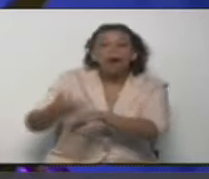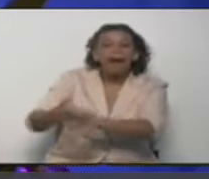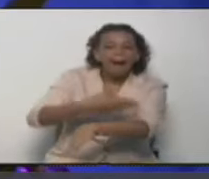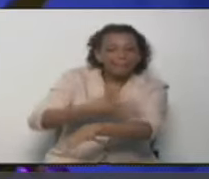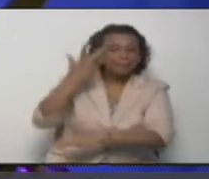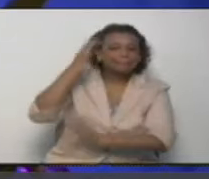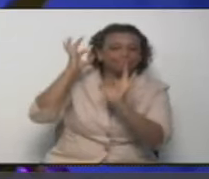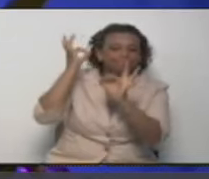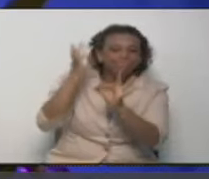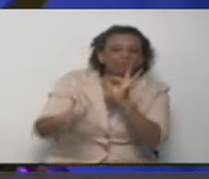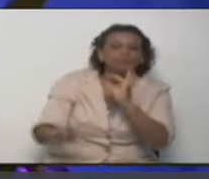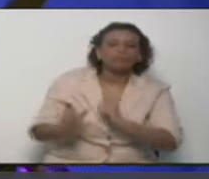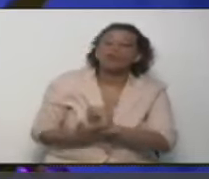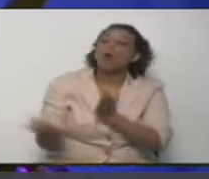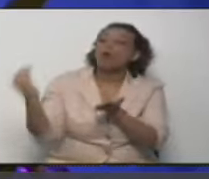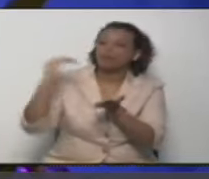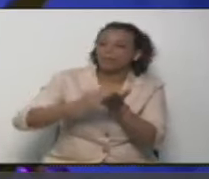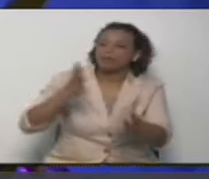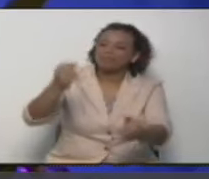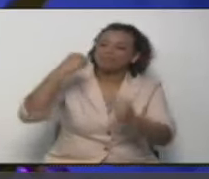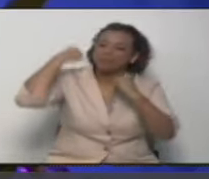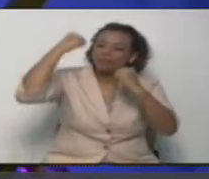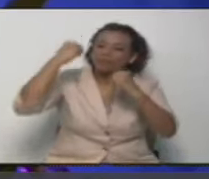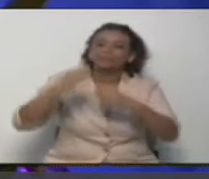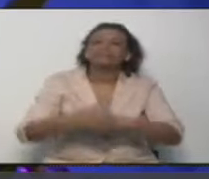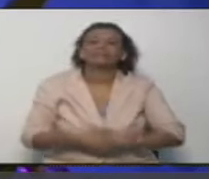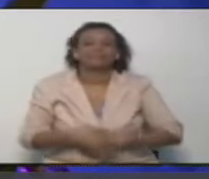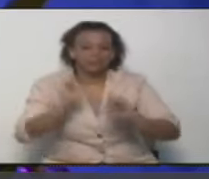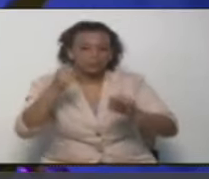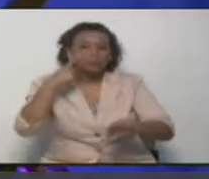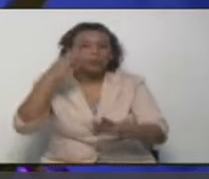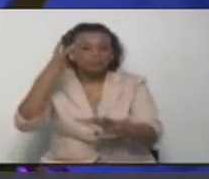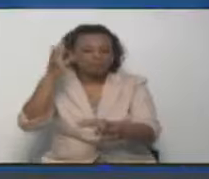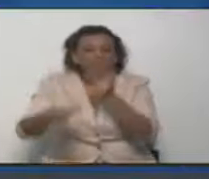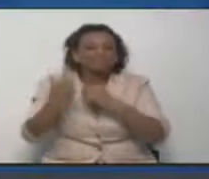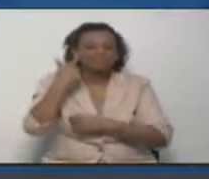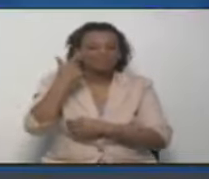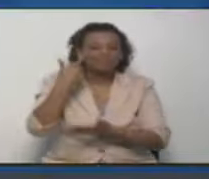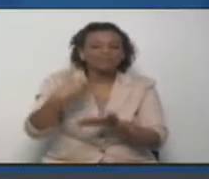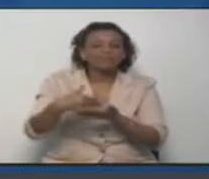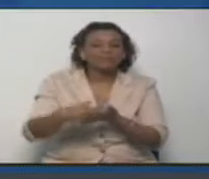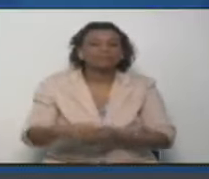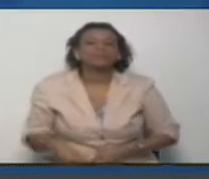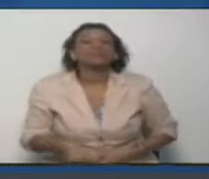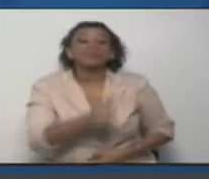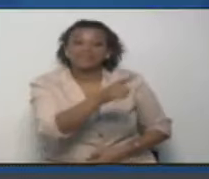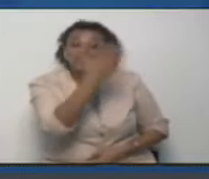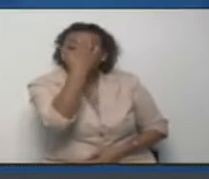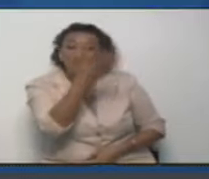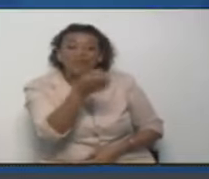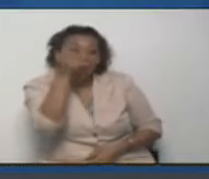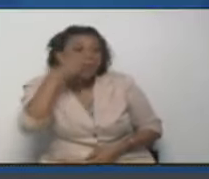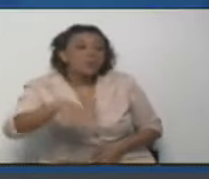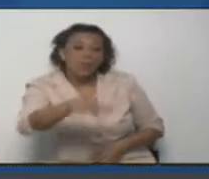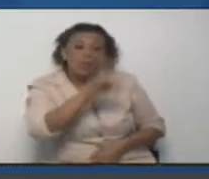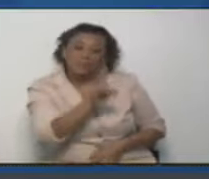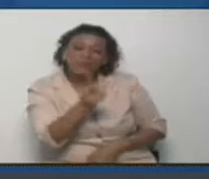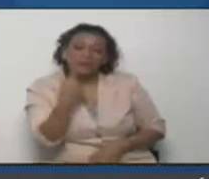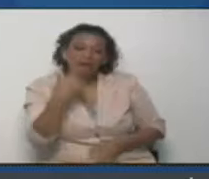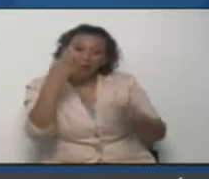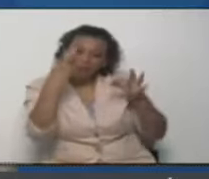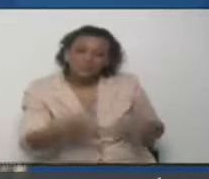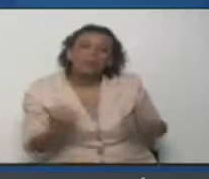volveremos a triunfar. Tú lo verás. Bueno, y lo verá el pueblo venezolano, presidente, y bueno, se